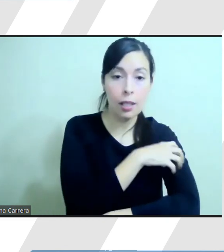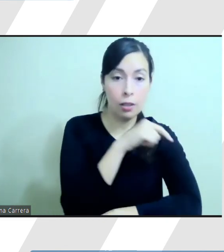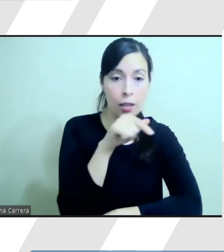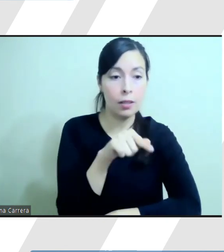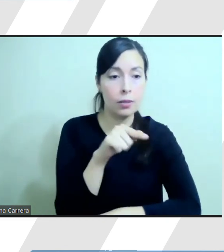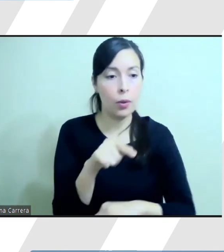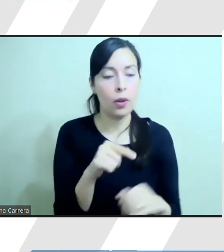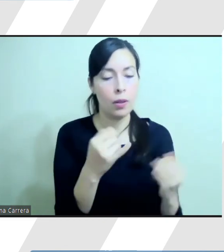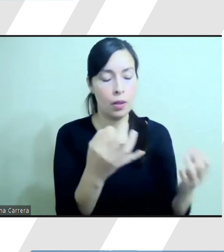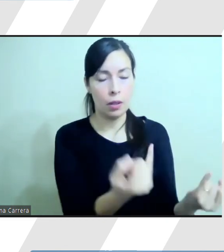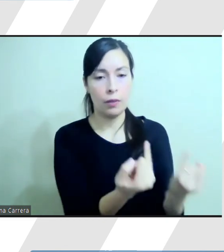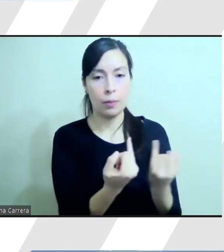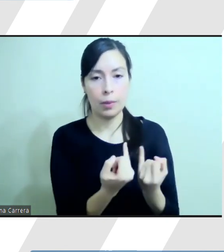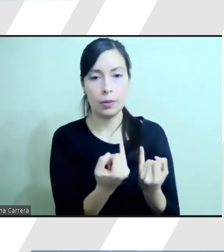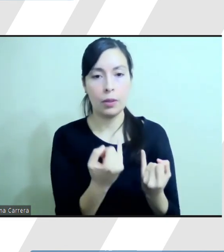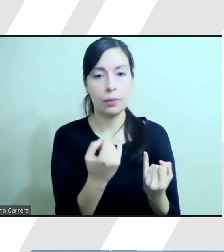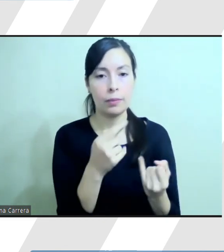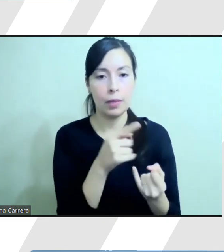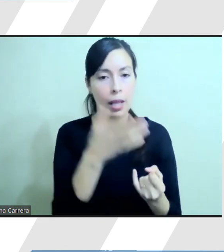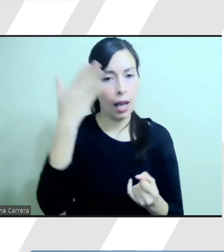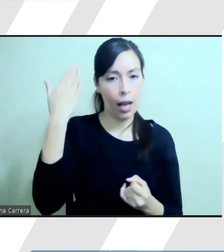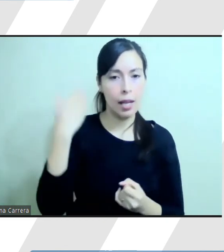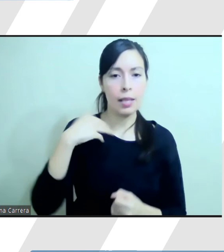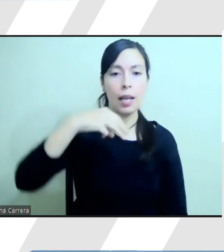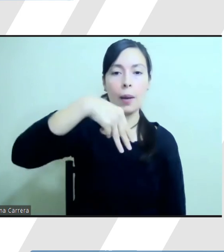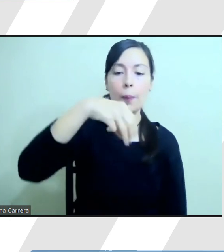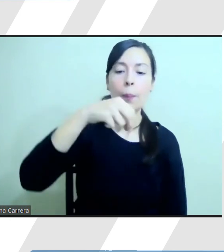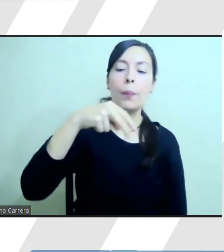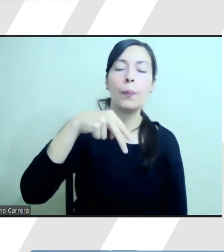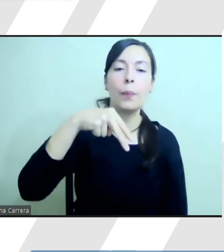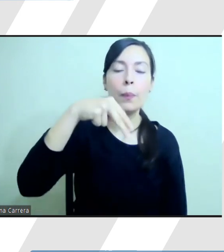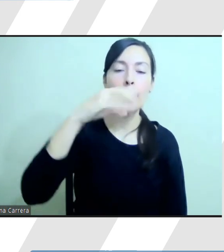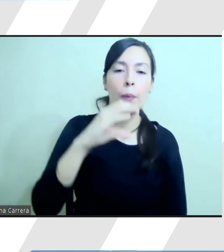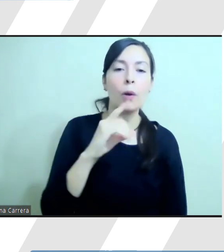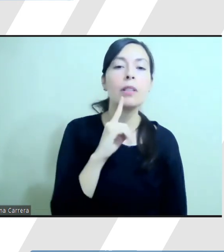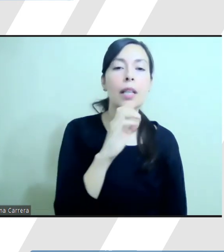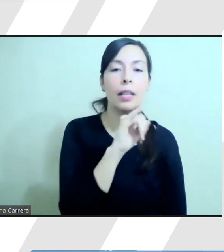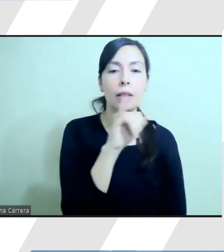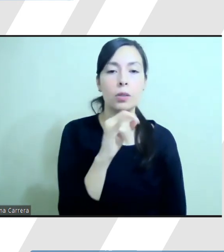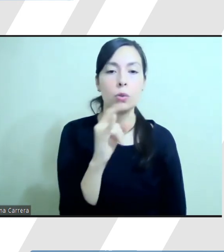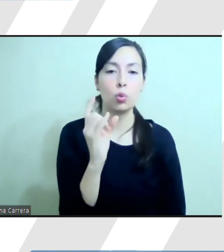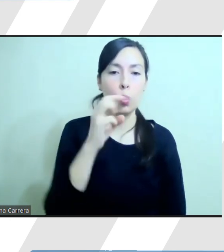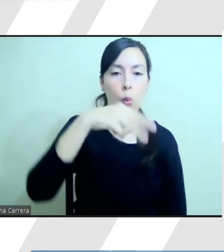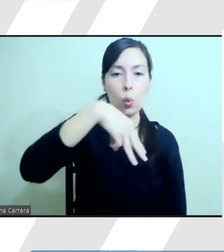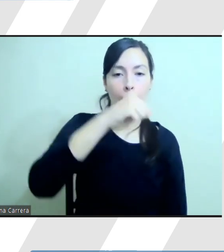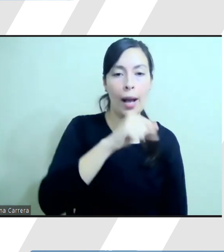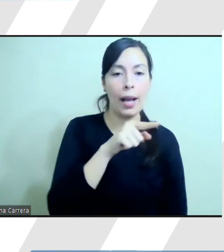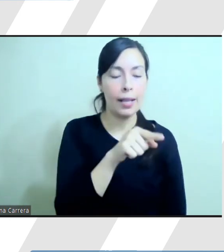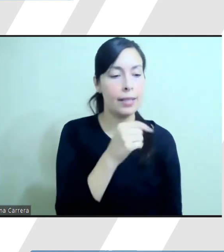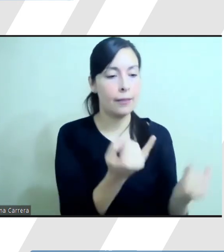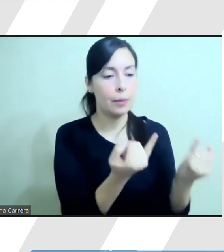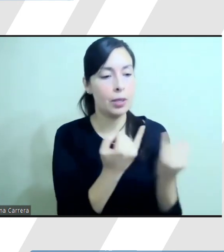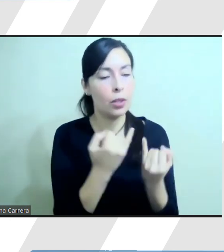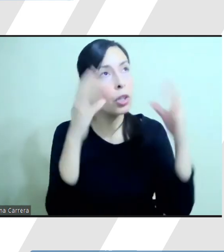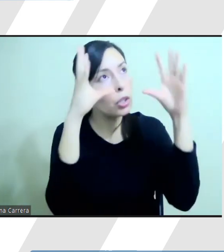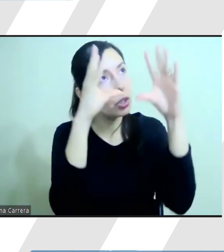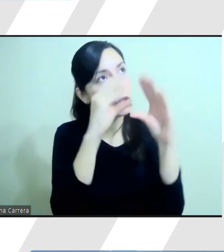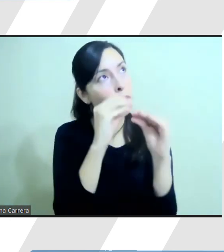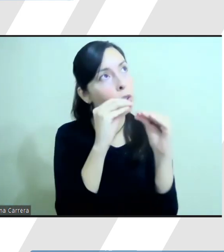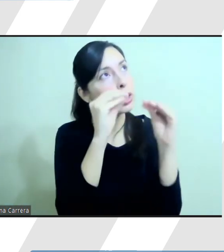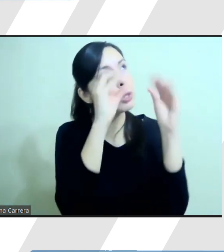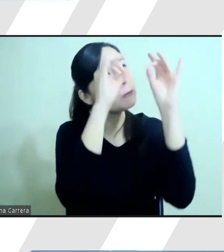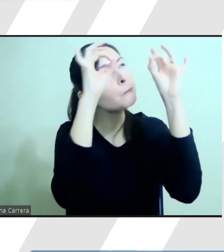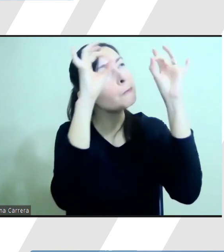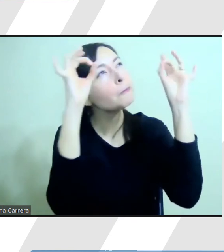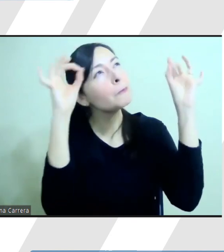estaban del Observatorio Montezuma por algunas décadas, podía mostrar que era un lugar donde las noches eran